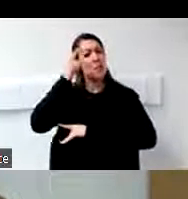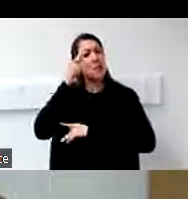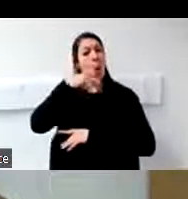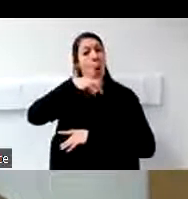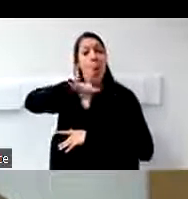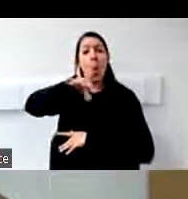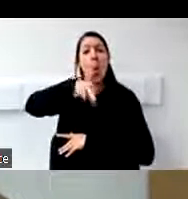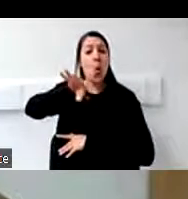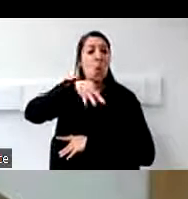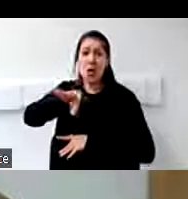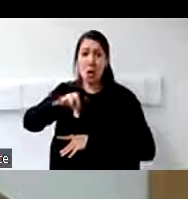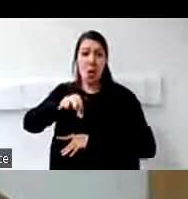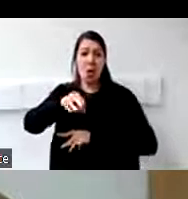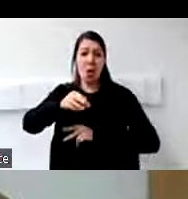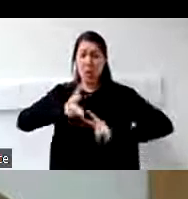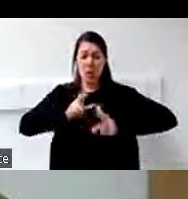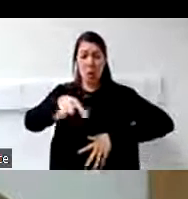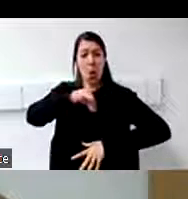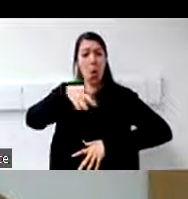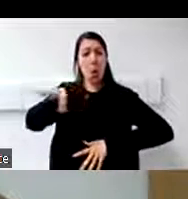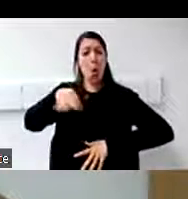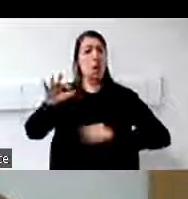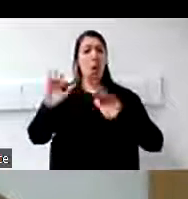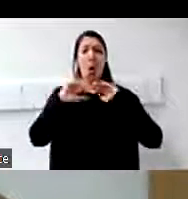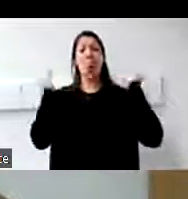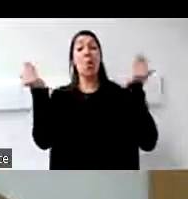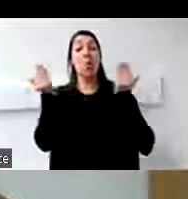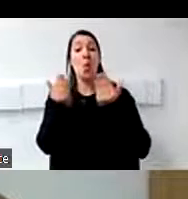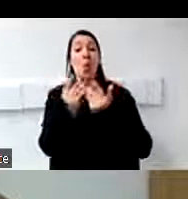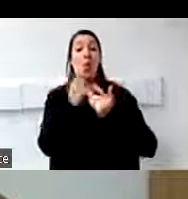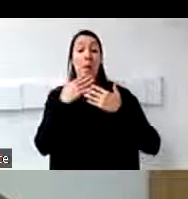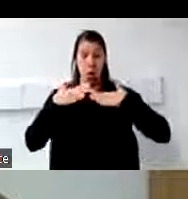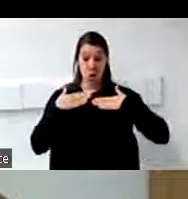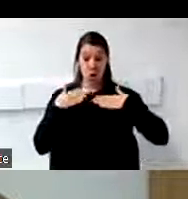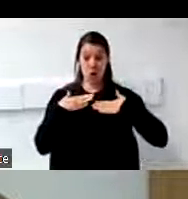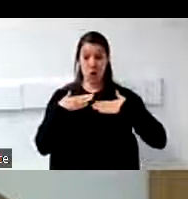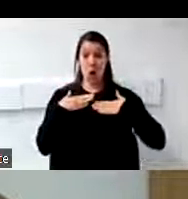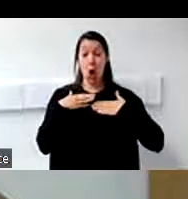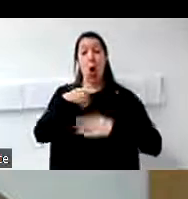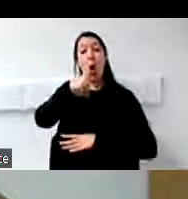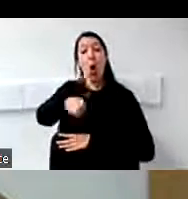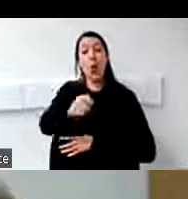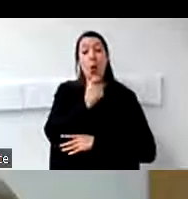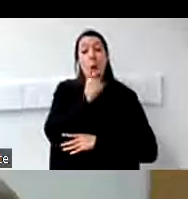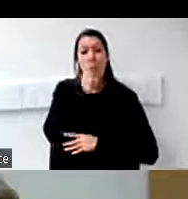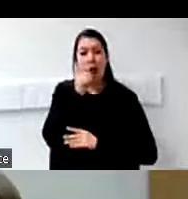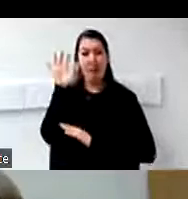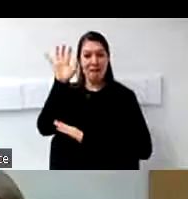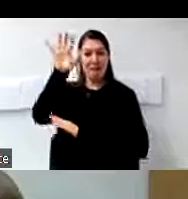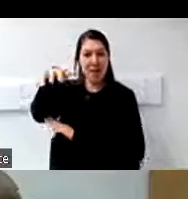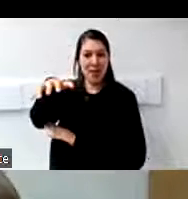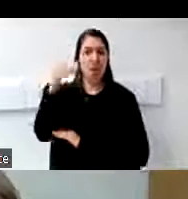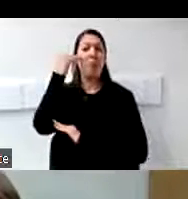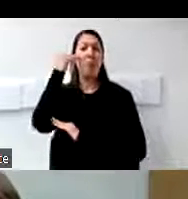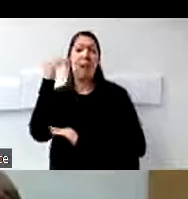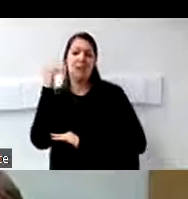es el lenguaje de, a ver, yo soy juez de básquetbol y arbitro en Mercedes y arbitro en Rusia y arbitro igual que en cualquier lado, ¿no? Pero